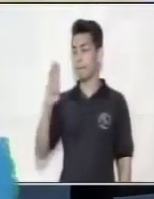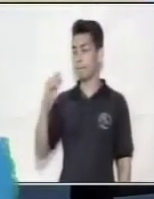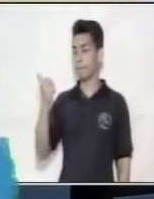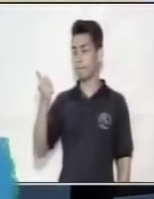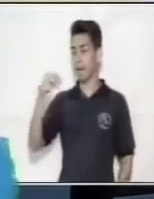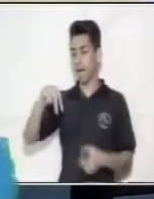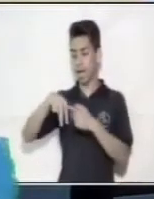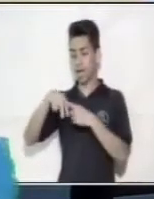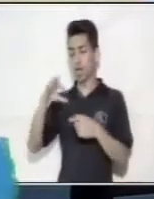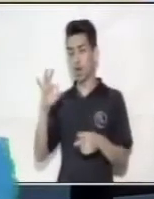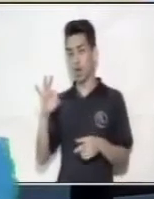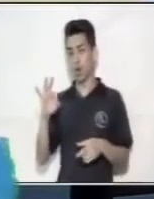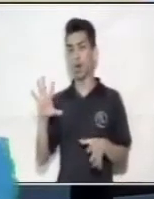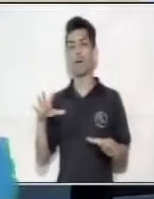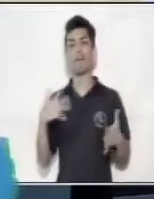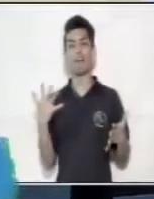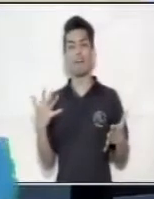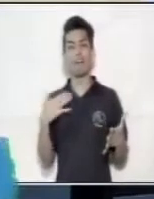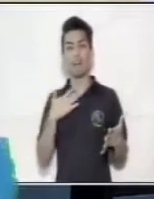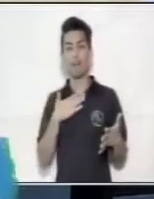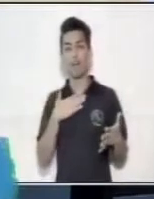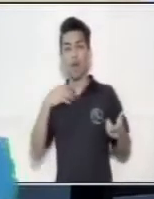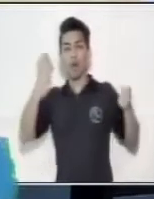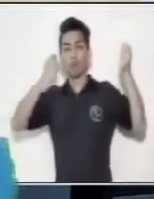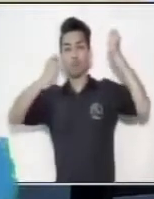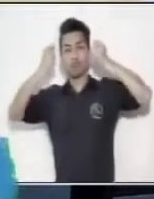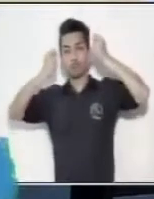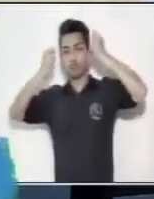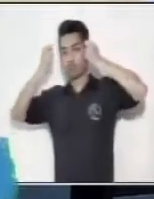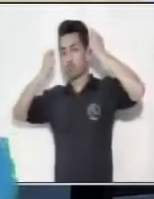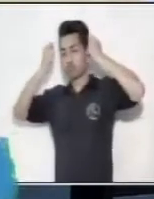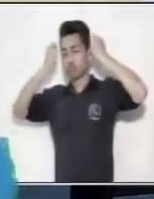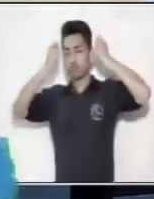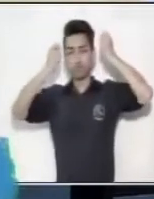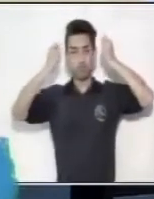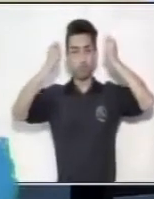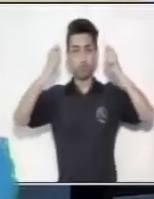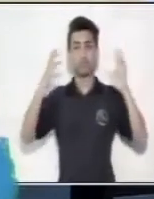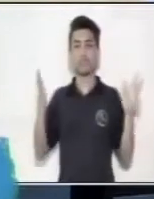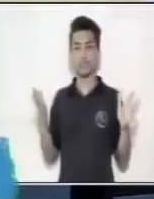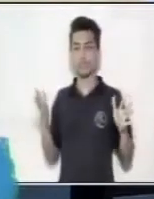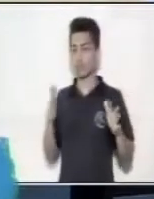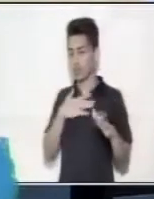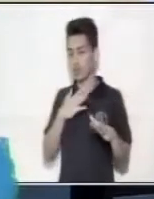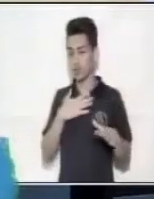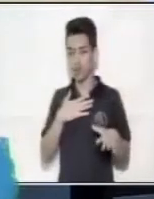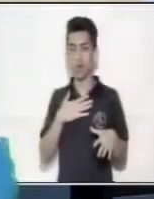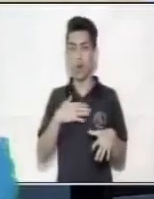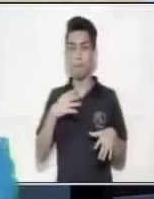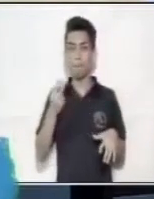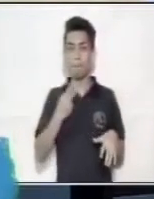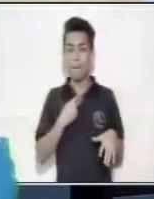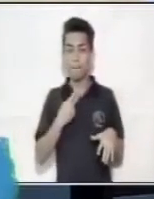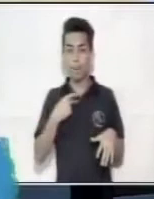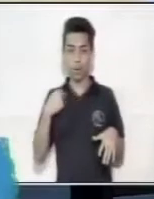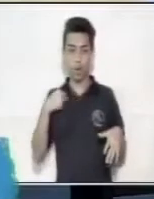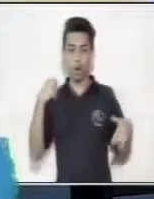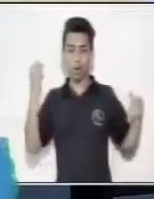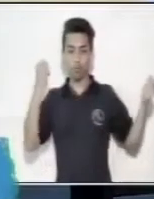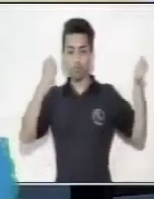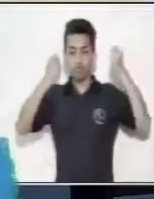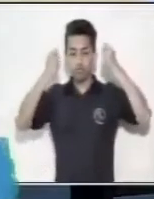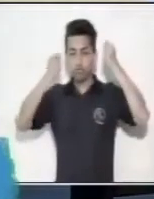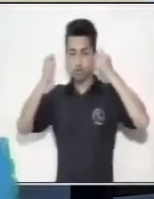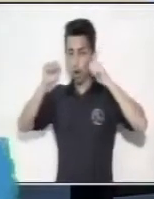Eso es lo que hacemos. Nos bañamos y uno hace la acción y uno recibe esa